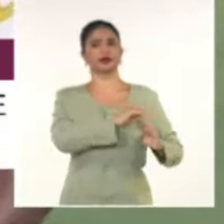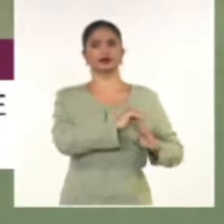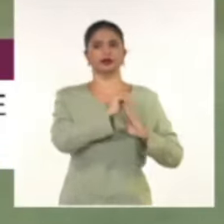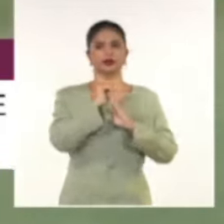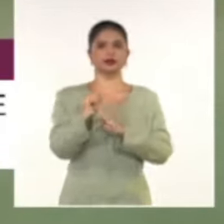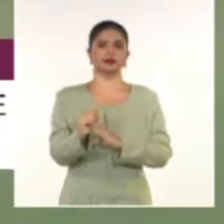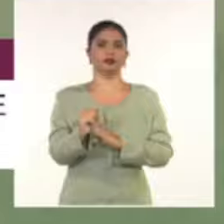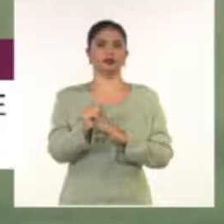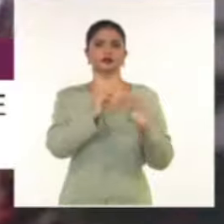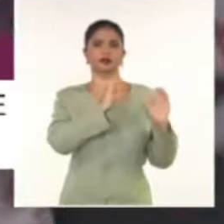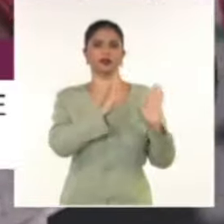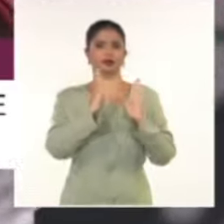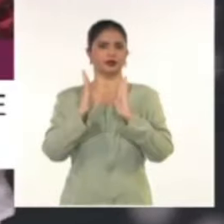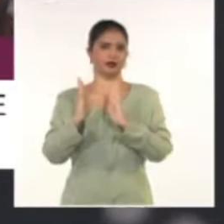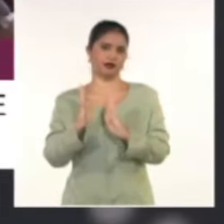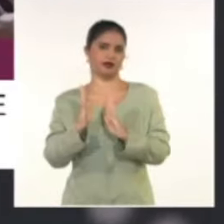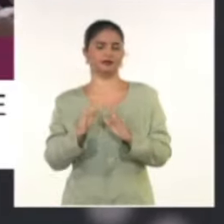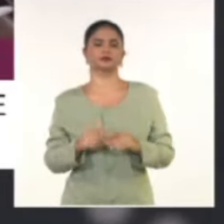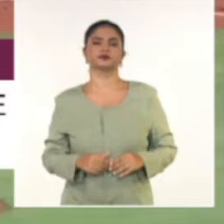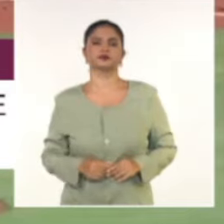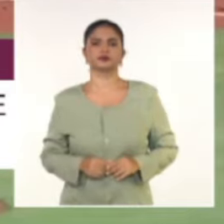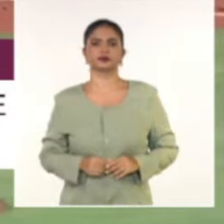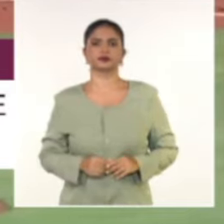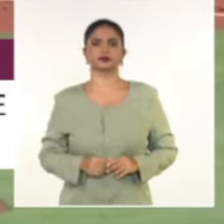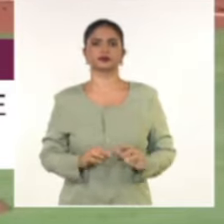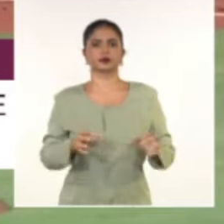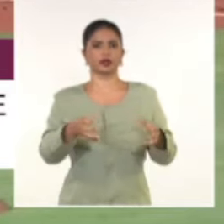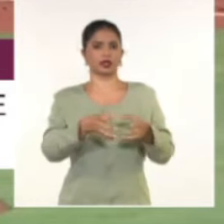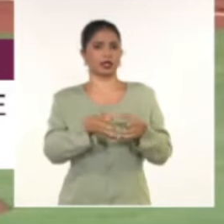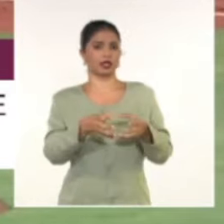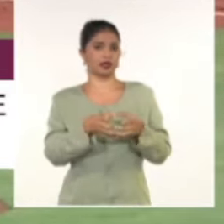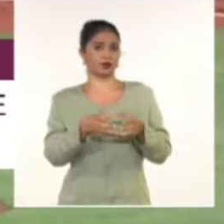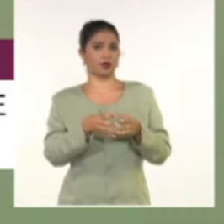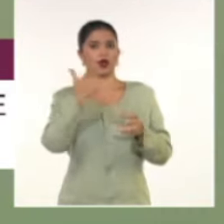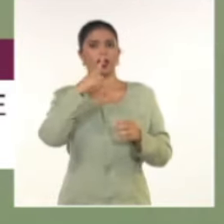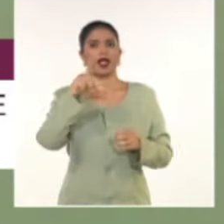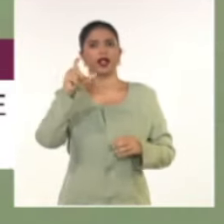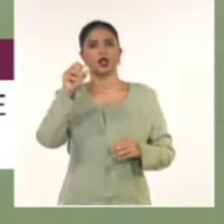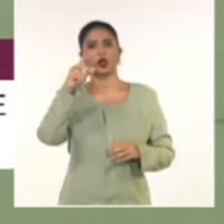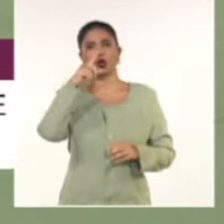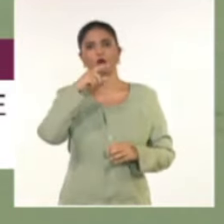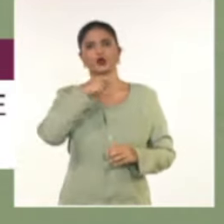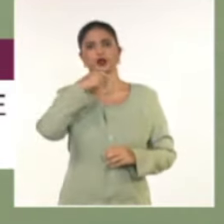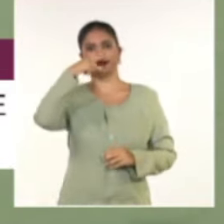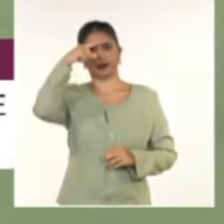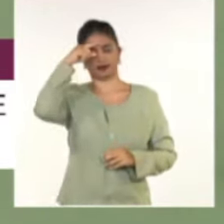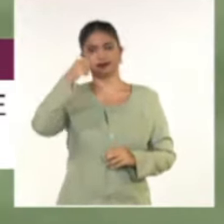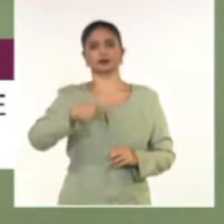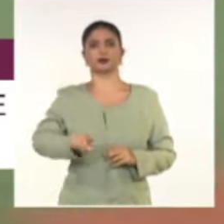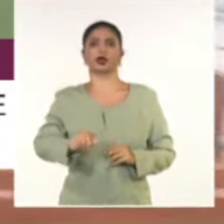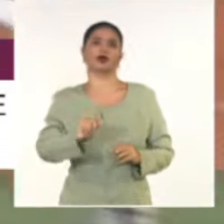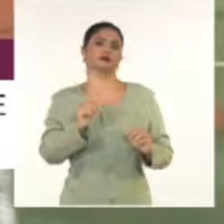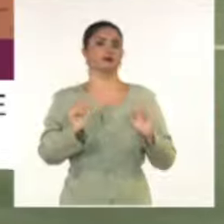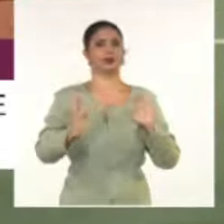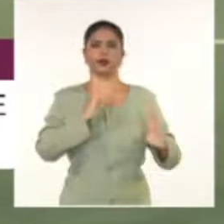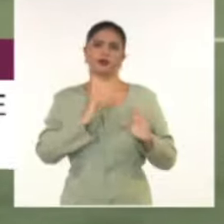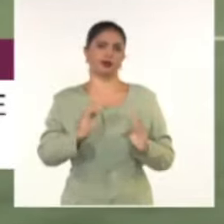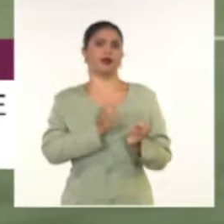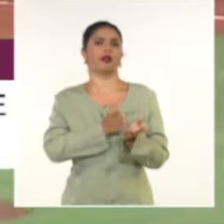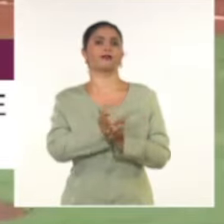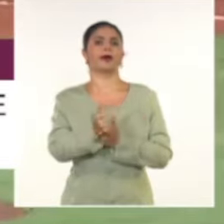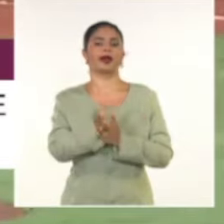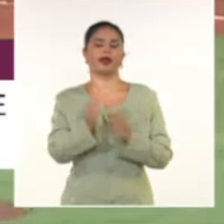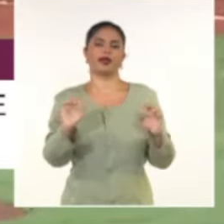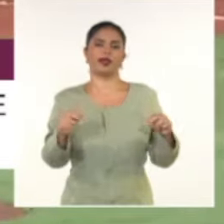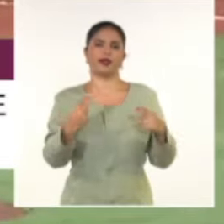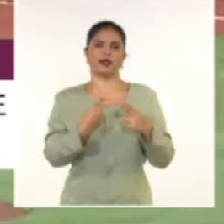esa categoría en la Liga del Pacífico. Su equipo, Halcones de SoftBank, ya se había clasificado para la postemporada e irá directo a la disputa de la final en esa